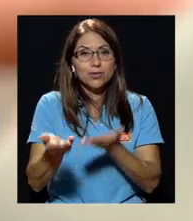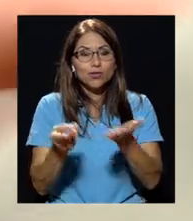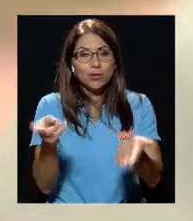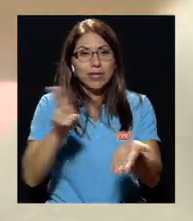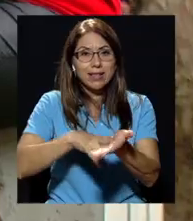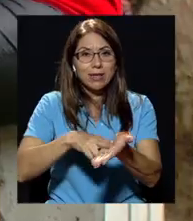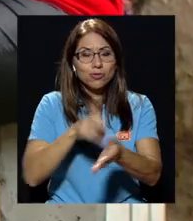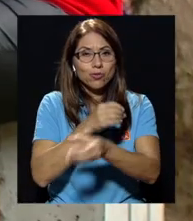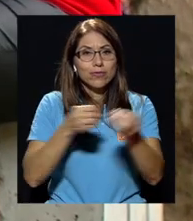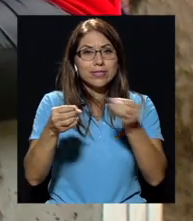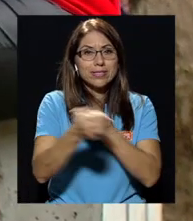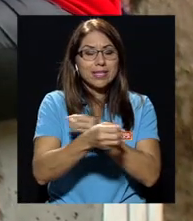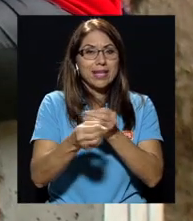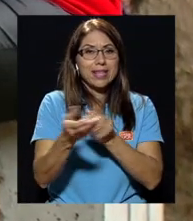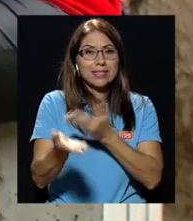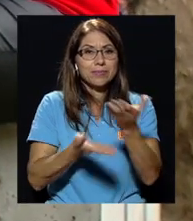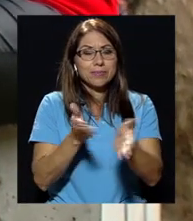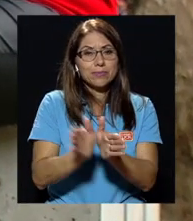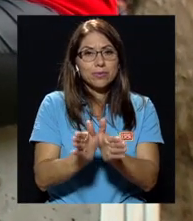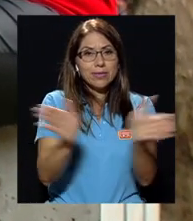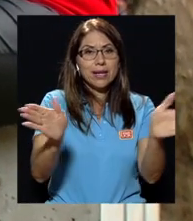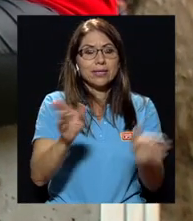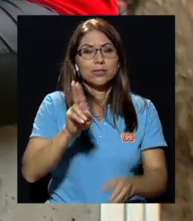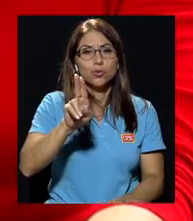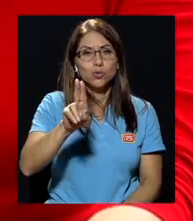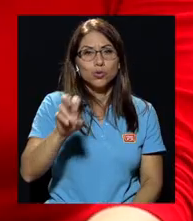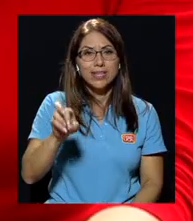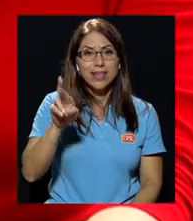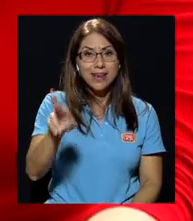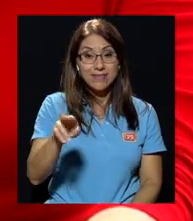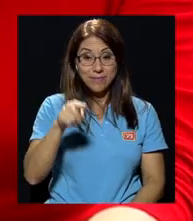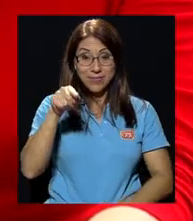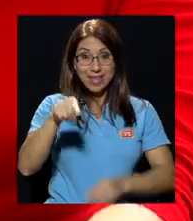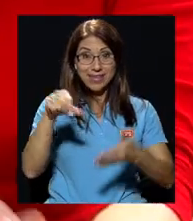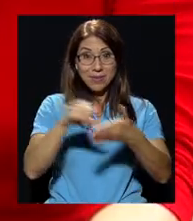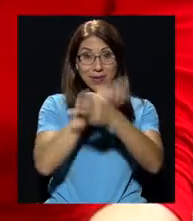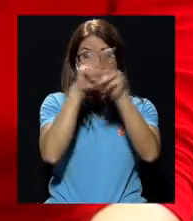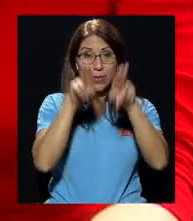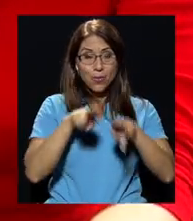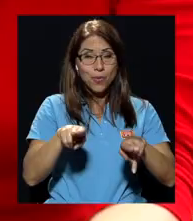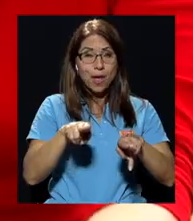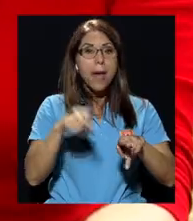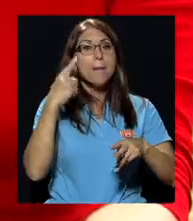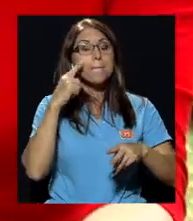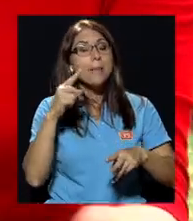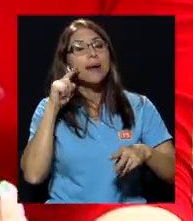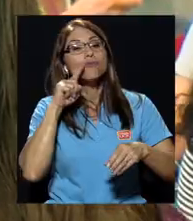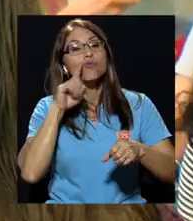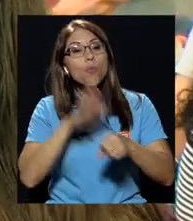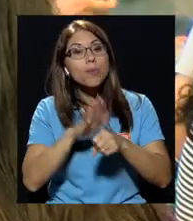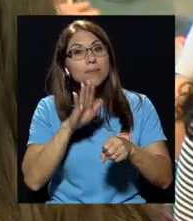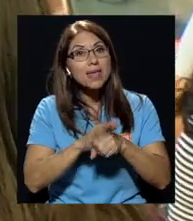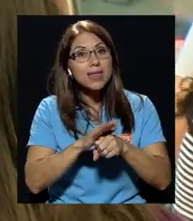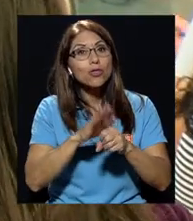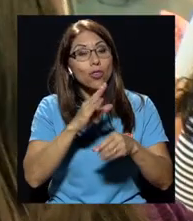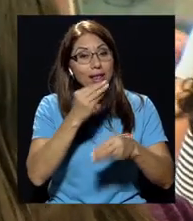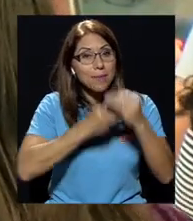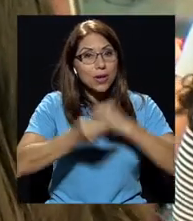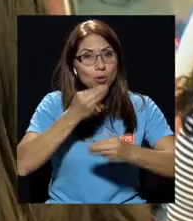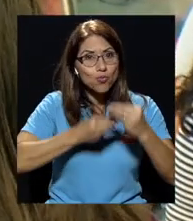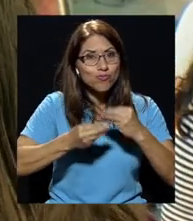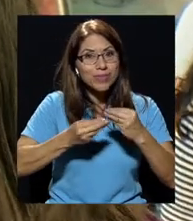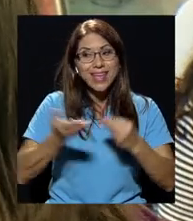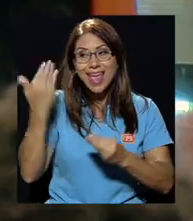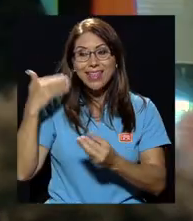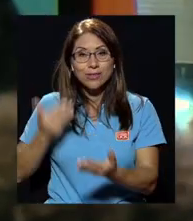Generales de la UCR. Esta herramienta permitirá controlar el cumplimiento del menú ofertado por los concesionarios y la calidad